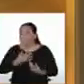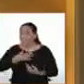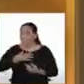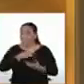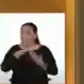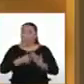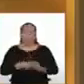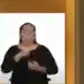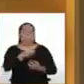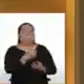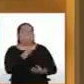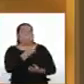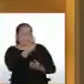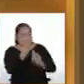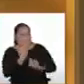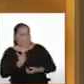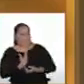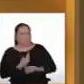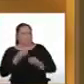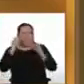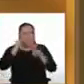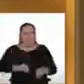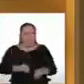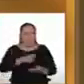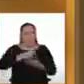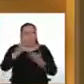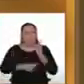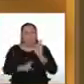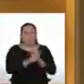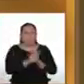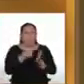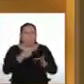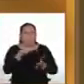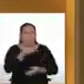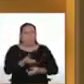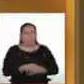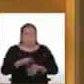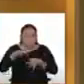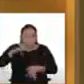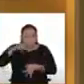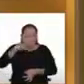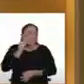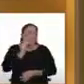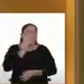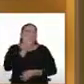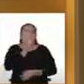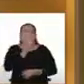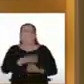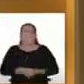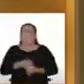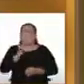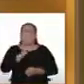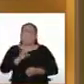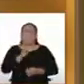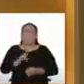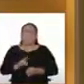faltes el respeto tú. Así no se redacta un proyecto de ley. Además, ¿qué es eso? ¿Una servilleta? Está bien querer reciclar, pero